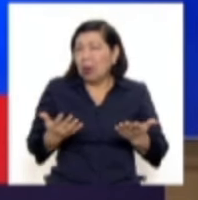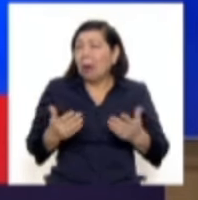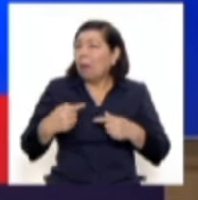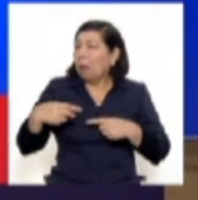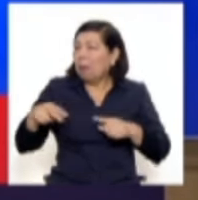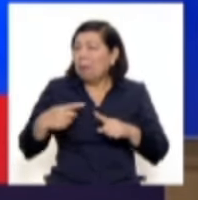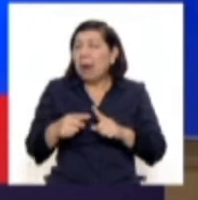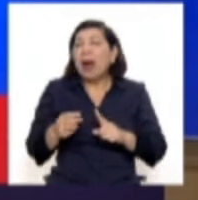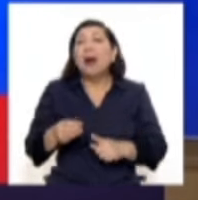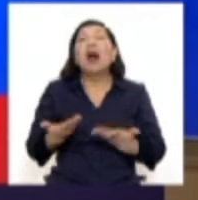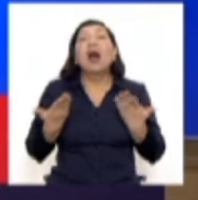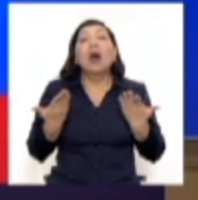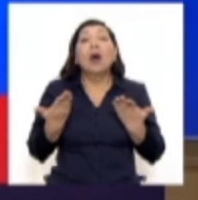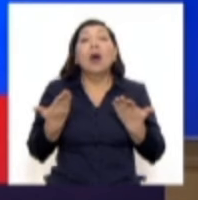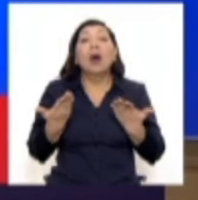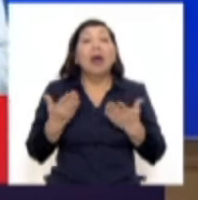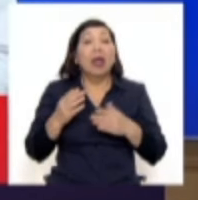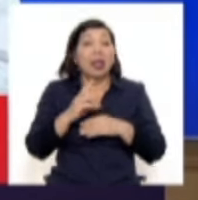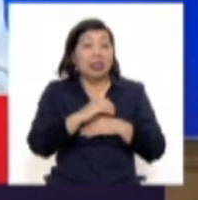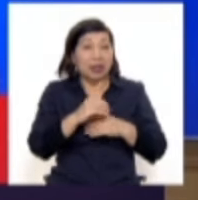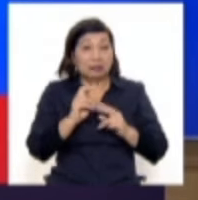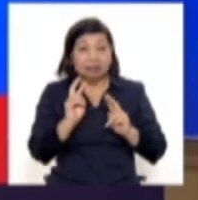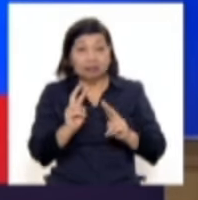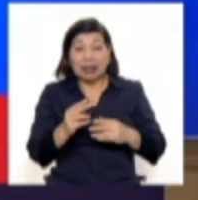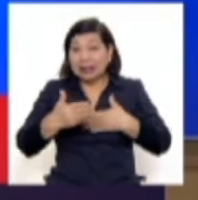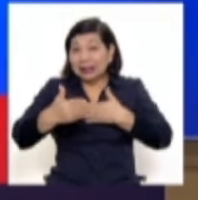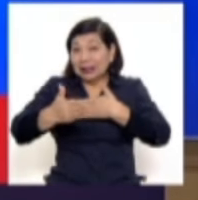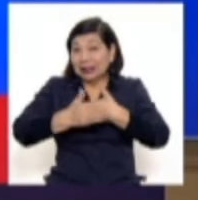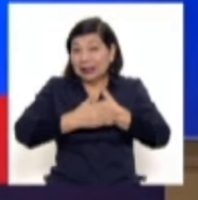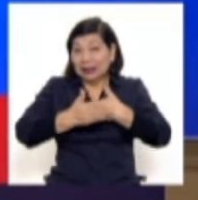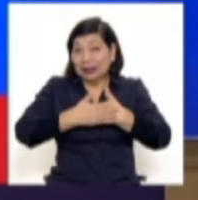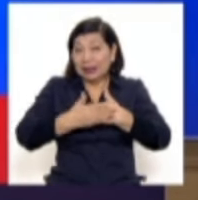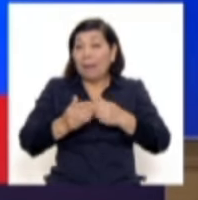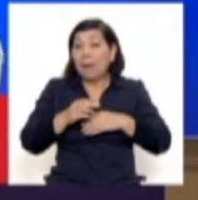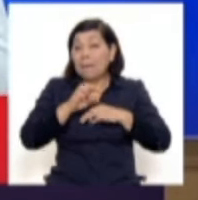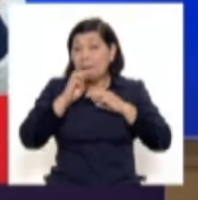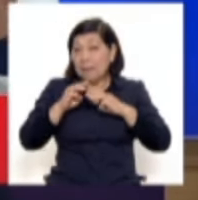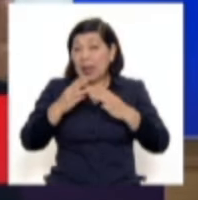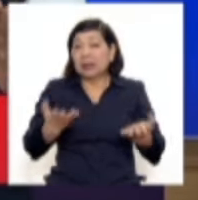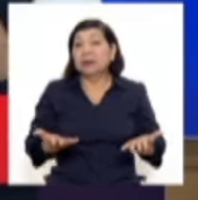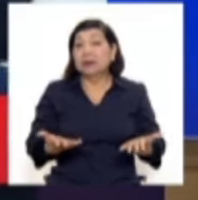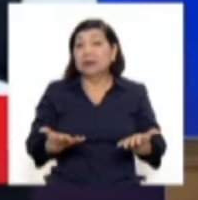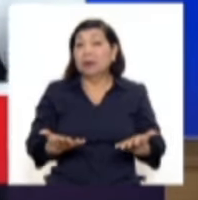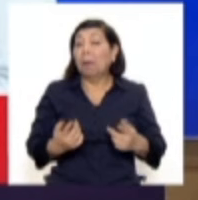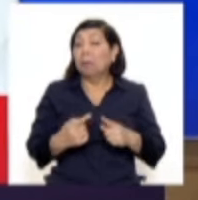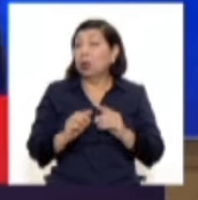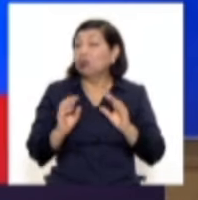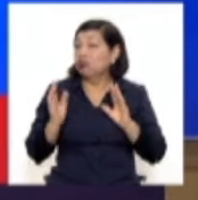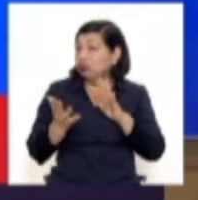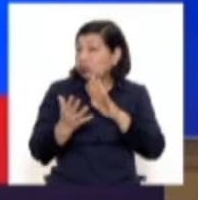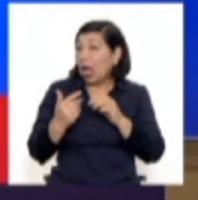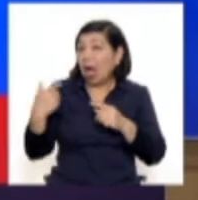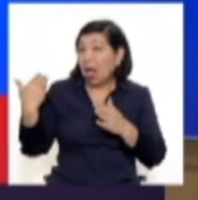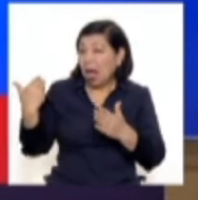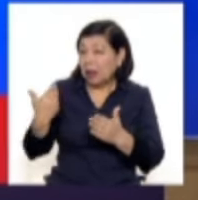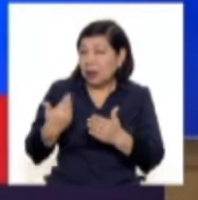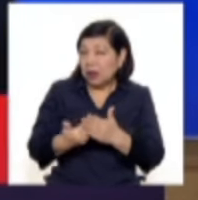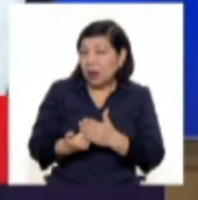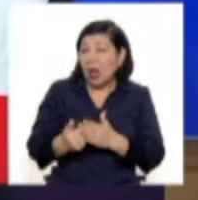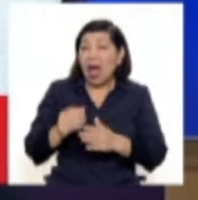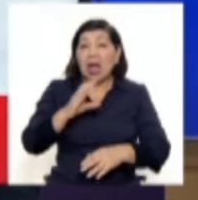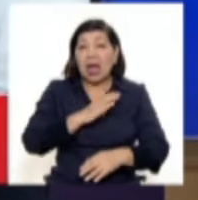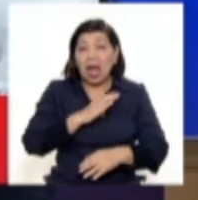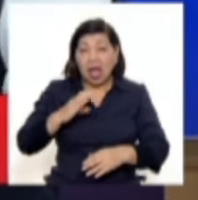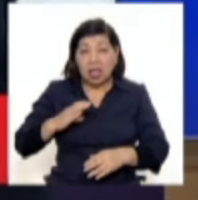dispersa principalmente hacia los distritos que están cercanos al litoral Esperamos que las condiciones persistan hacia lo que es el